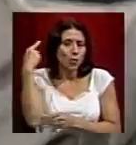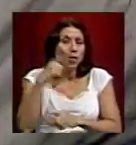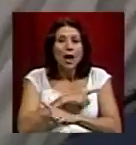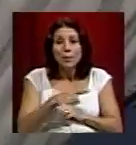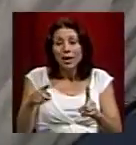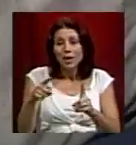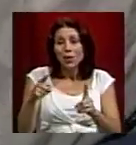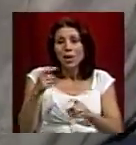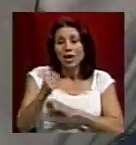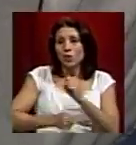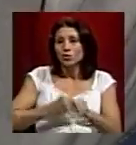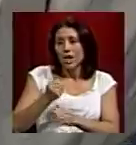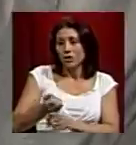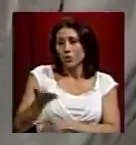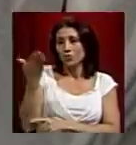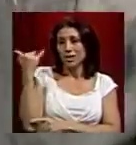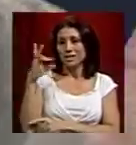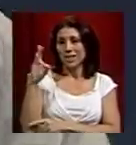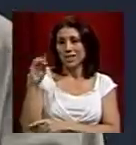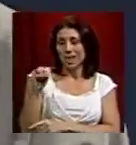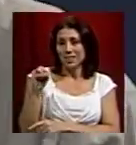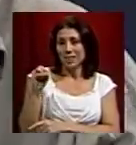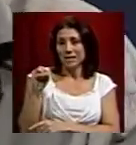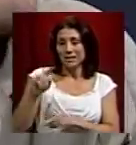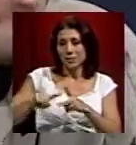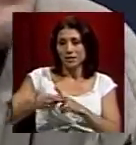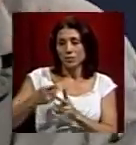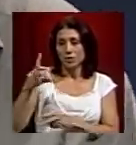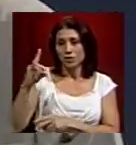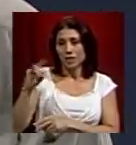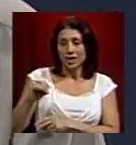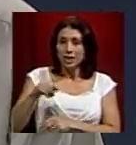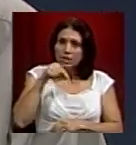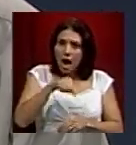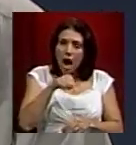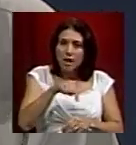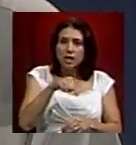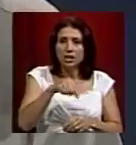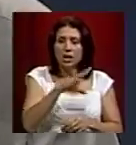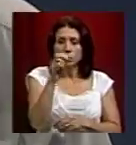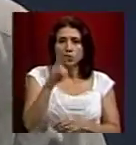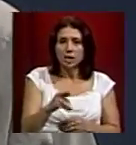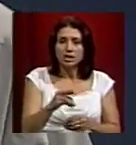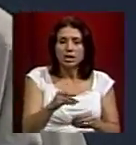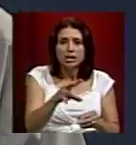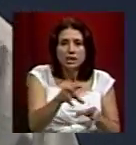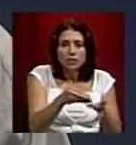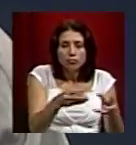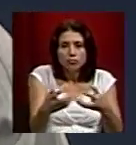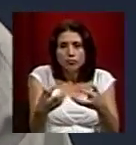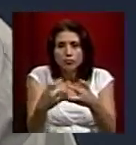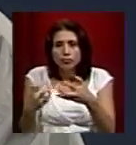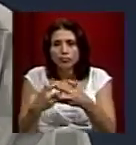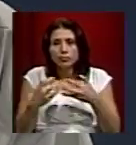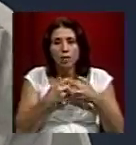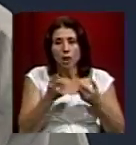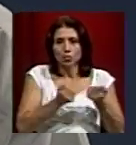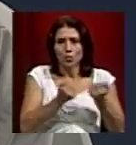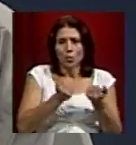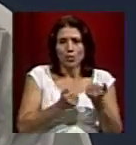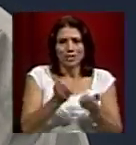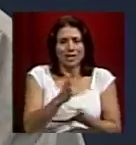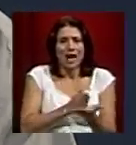en los años 70, a principios de los 70, aquí se ensamblaban automóviles, ¿verdad? Que era una cosa ridícula,